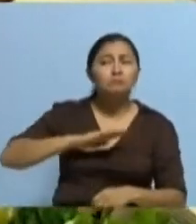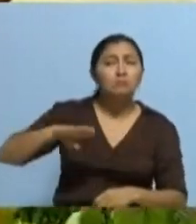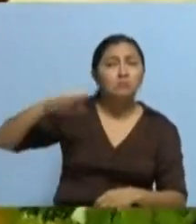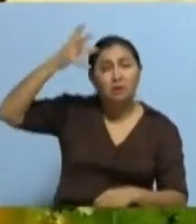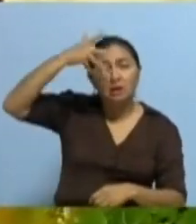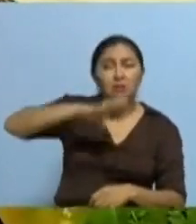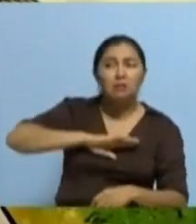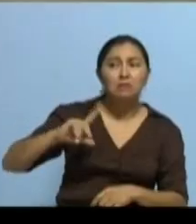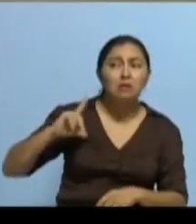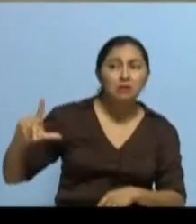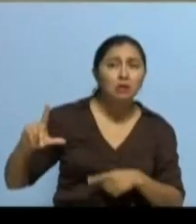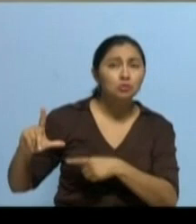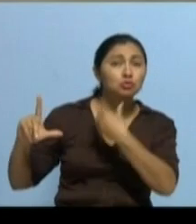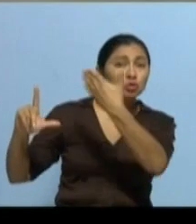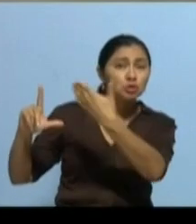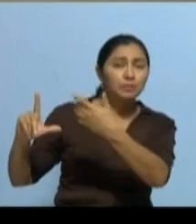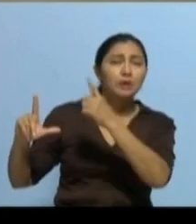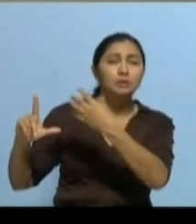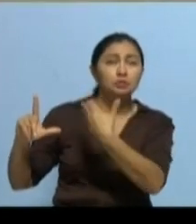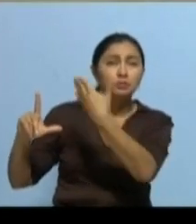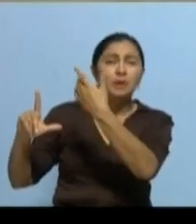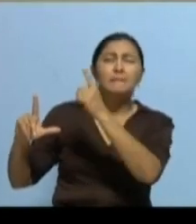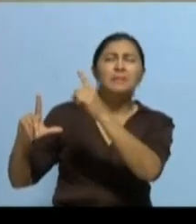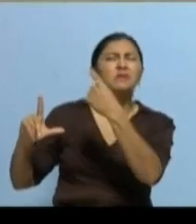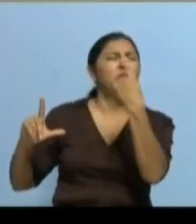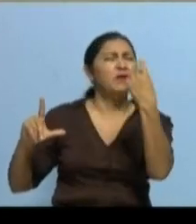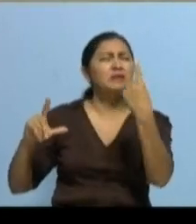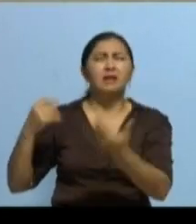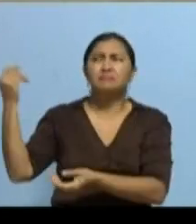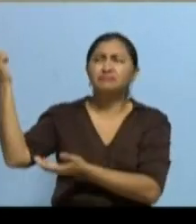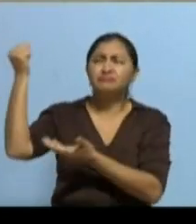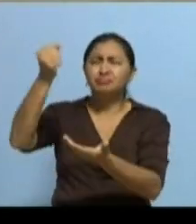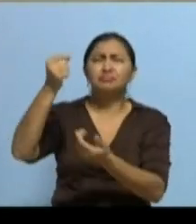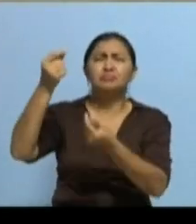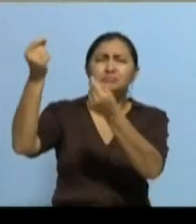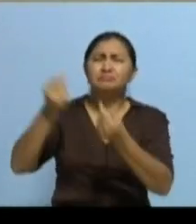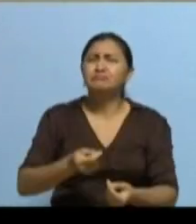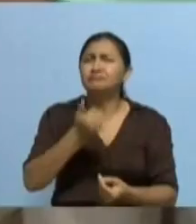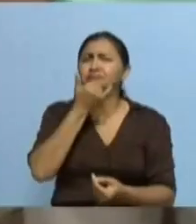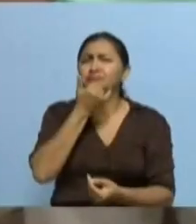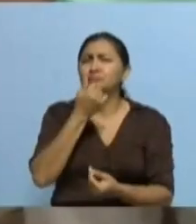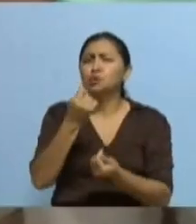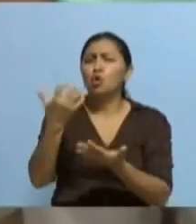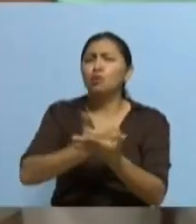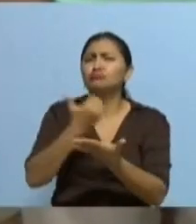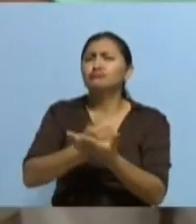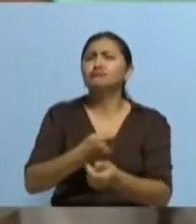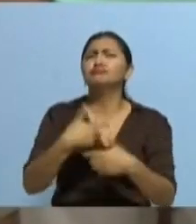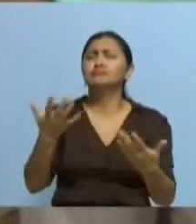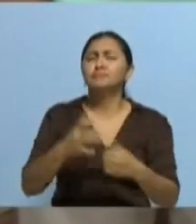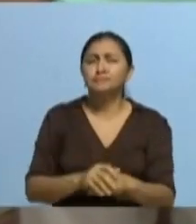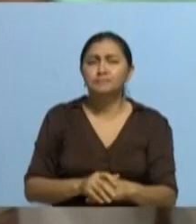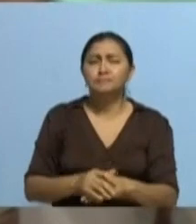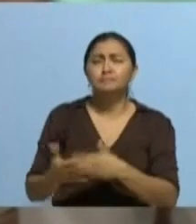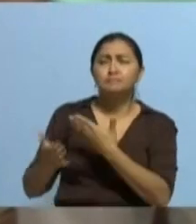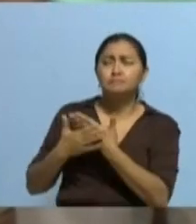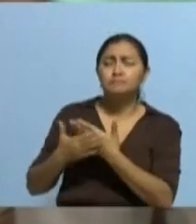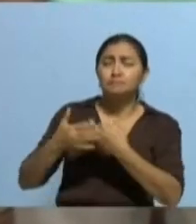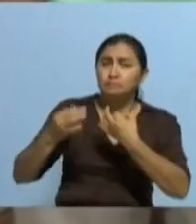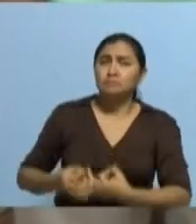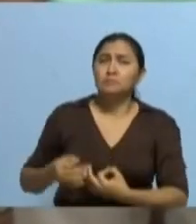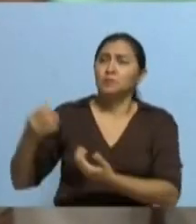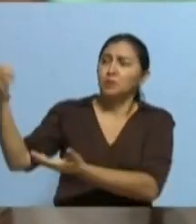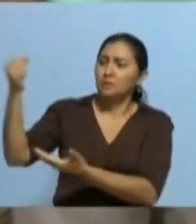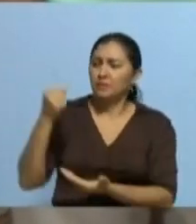Barranquilla, es necesario conocer qué pasó con las finanzas del Parque Cultural. Cómo se invirtieron los recursos,